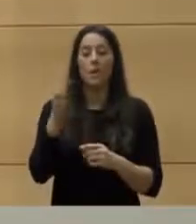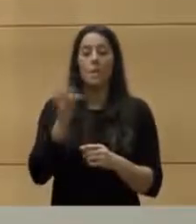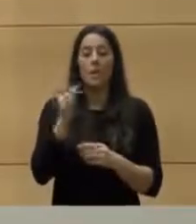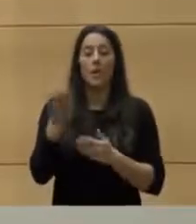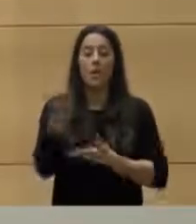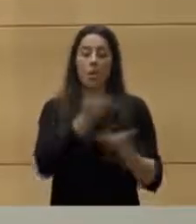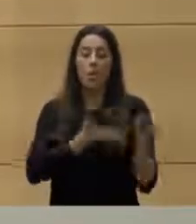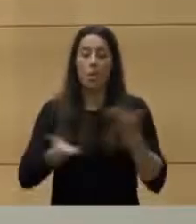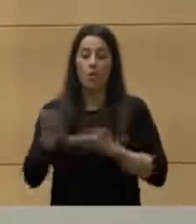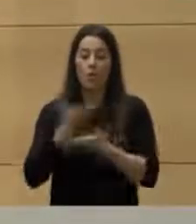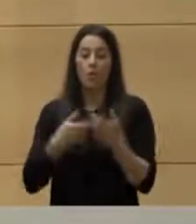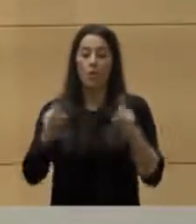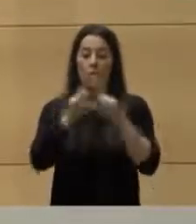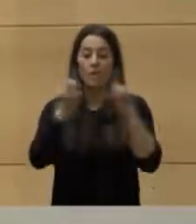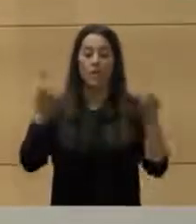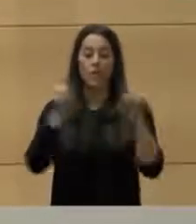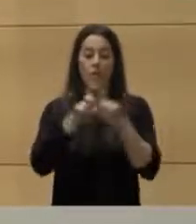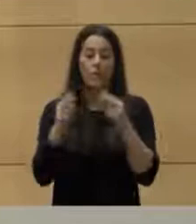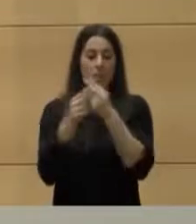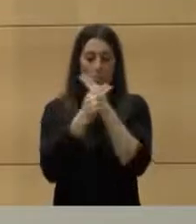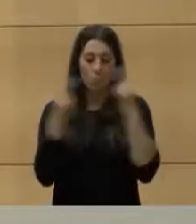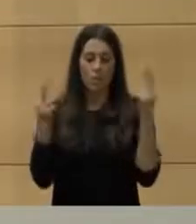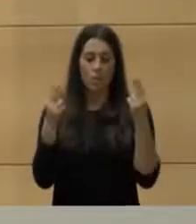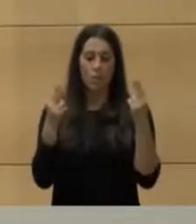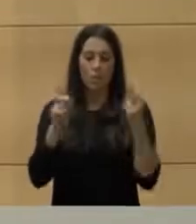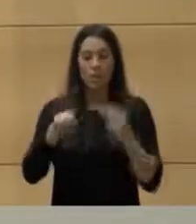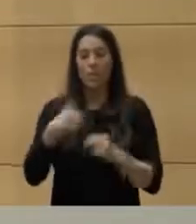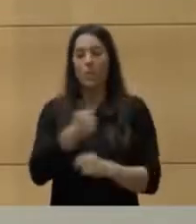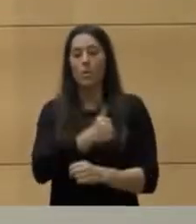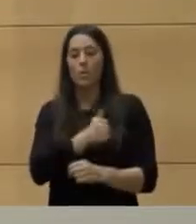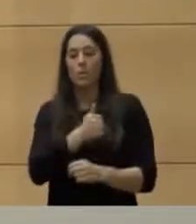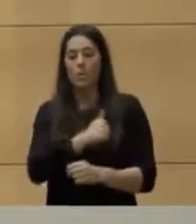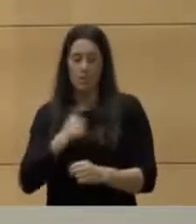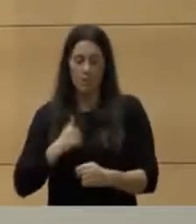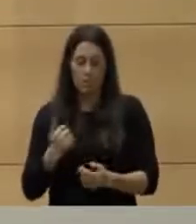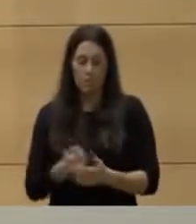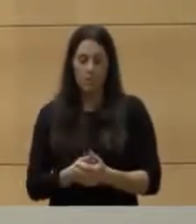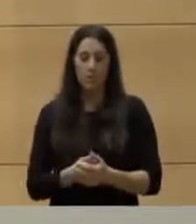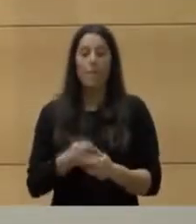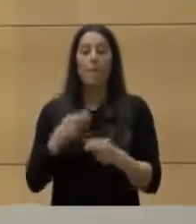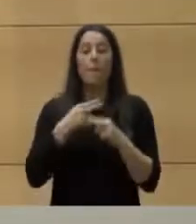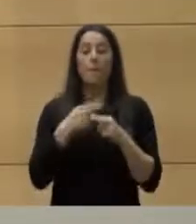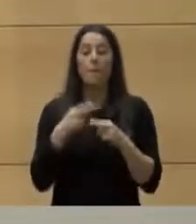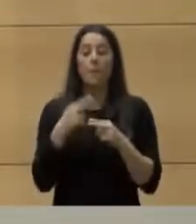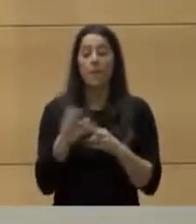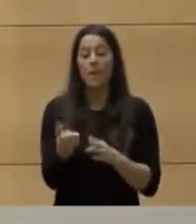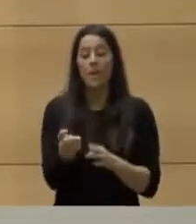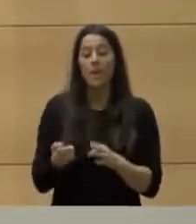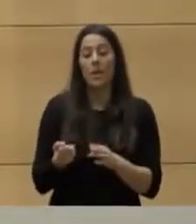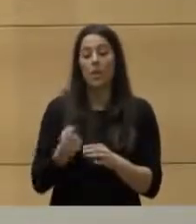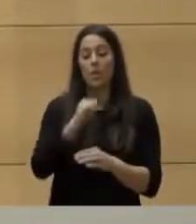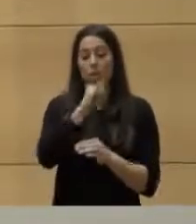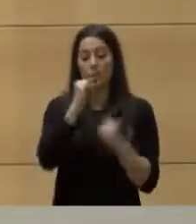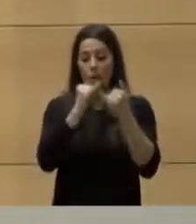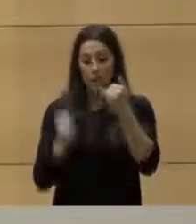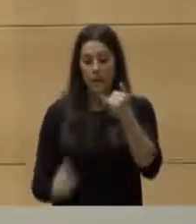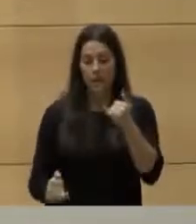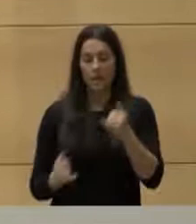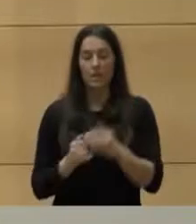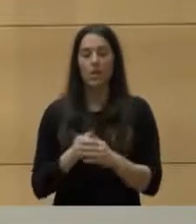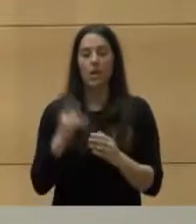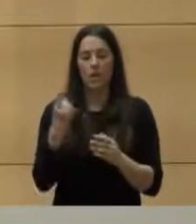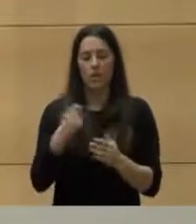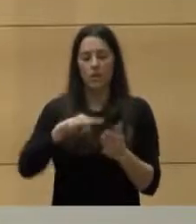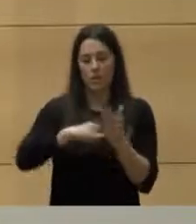públicas privatizadas, soberanía alimentaria, políticas de ahorro energético, energías alternativas, un plan